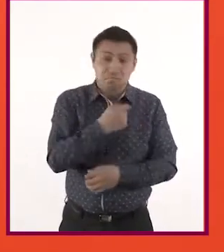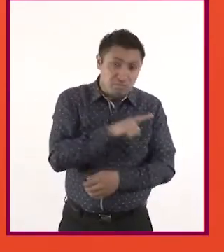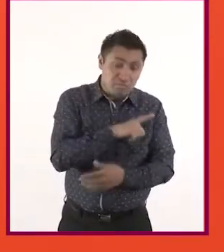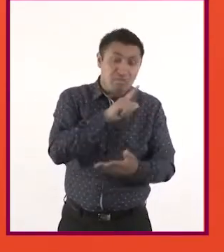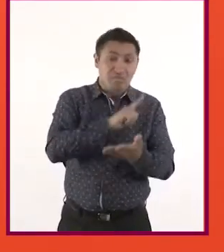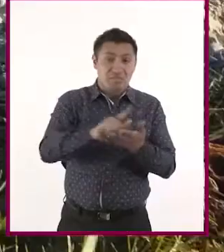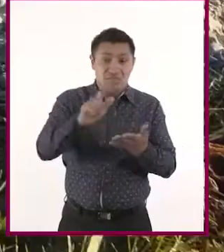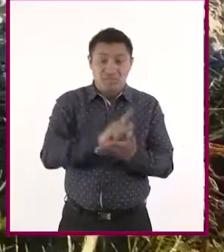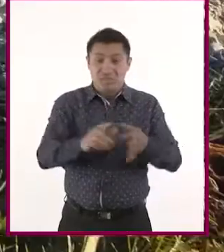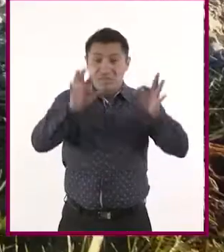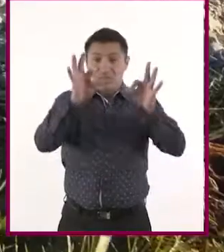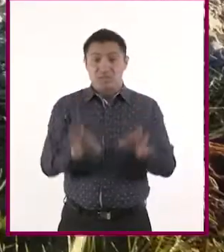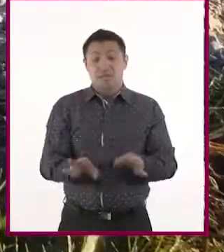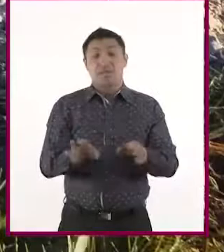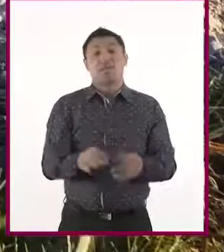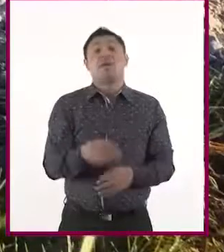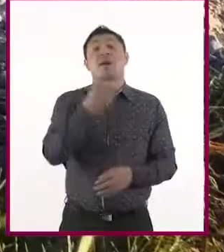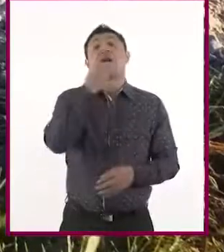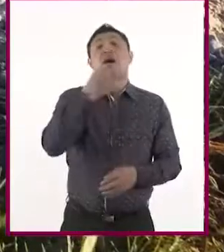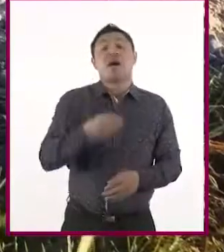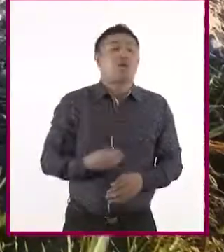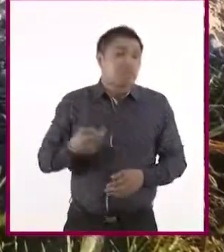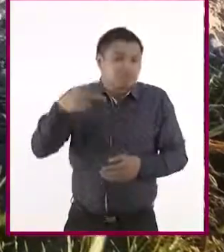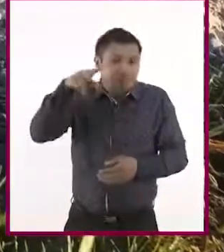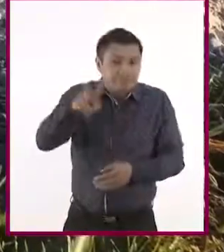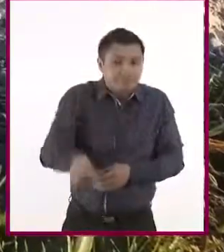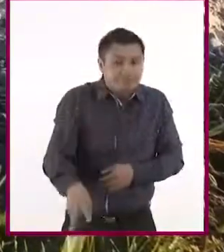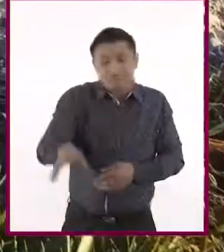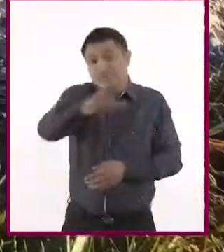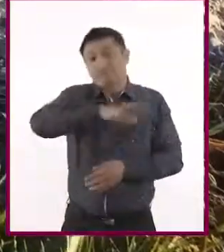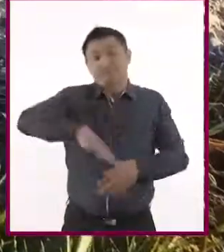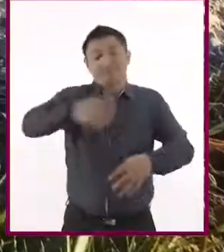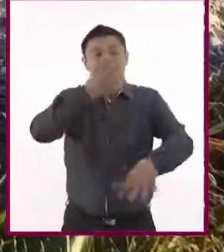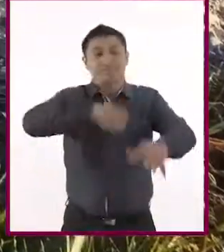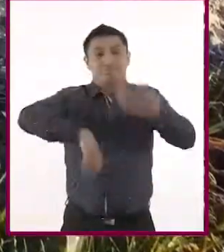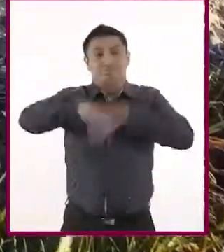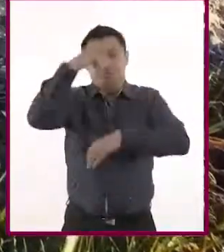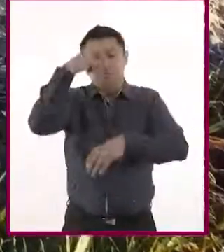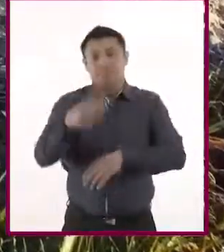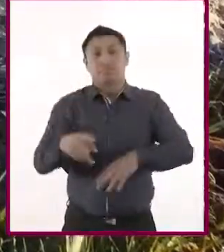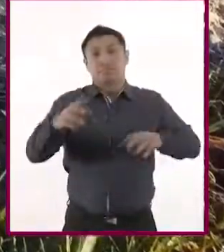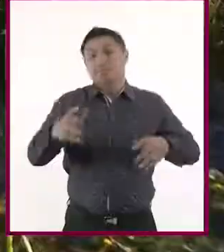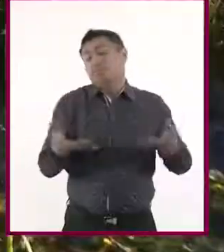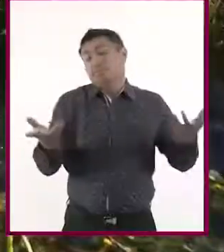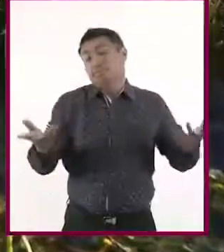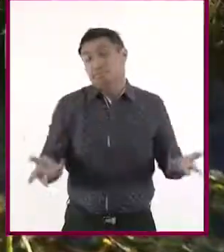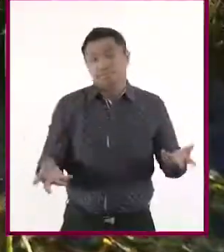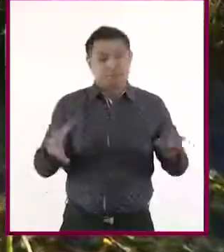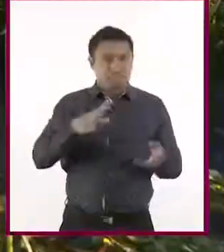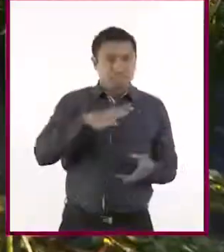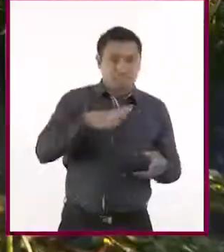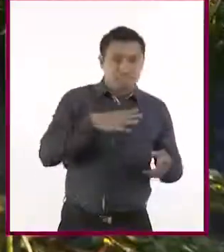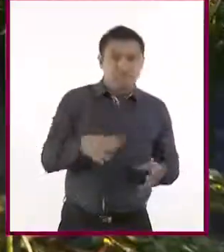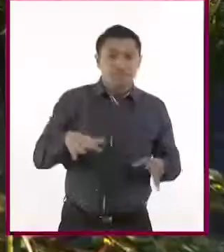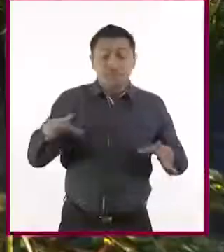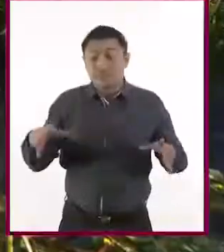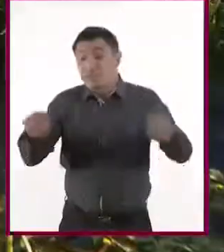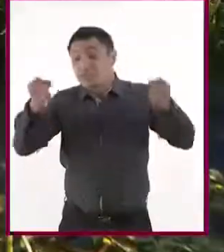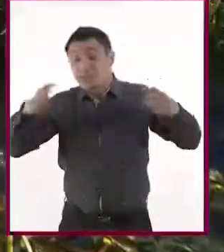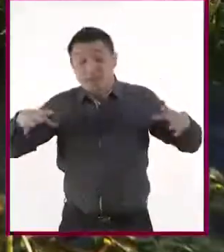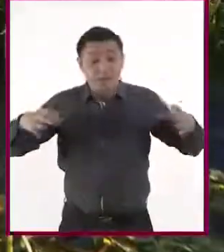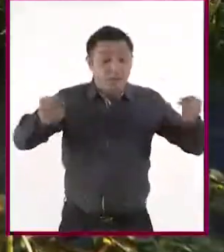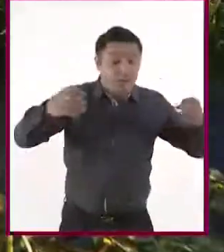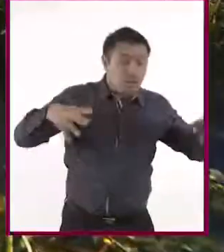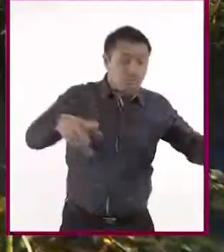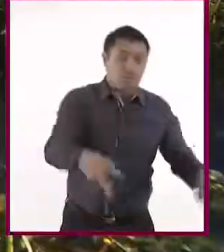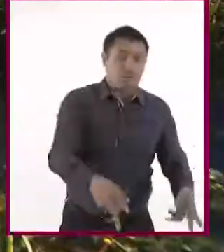aceptable y asequible. A pesar de esto, en la práctica, grandes empresas mexicanas y extranjeras acaparan las reservas hídricas de